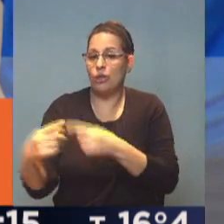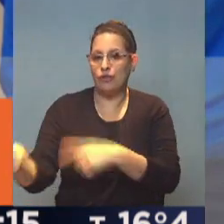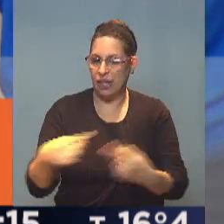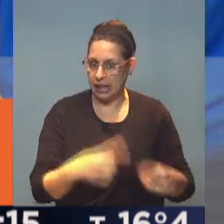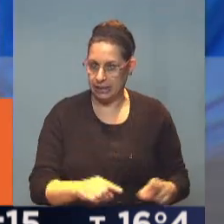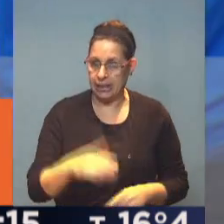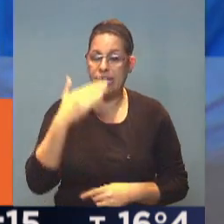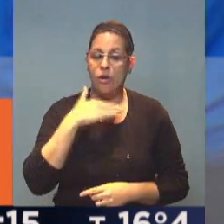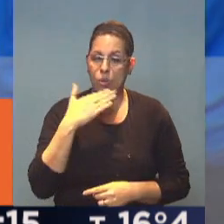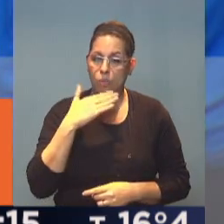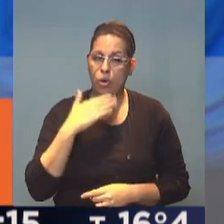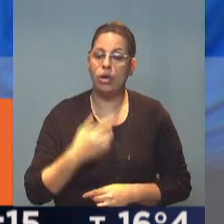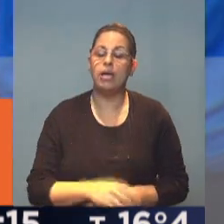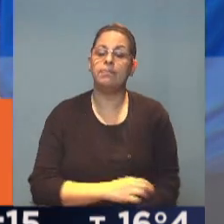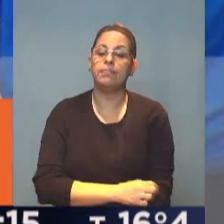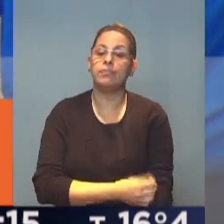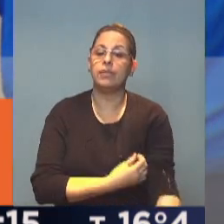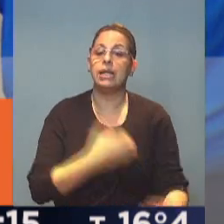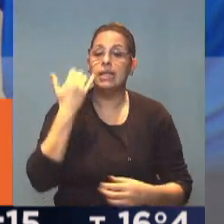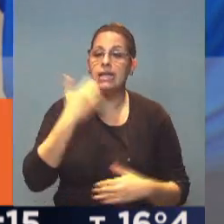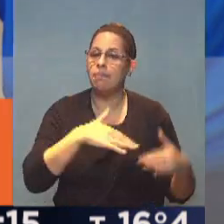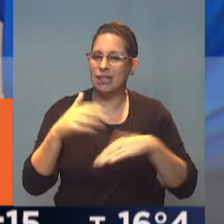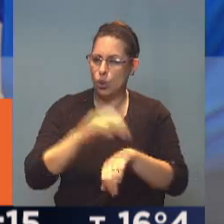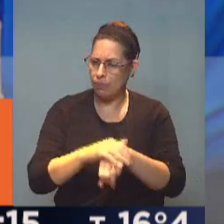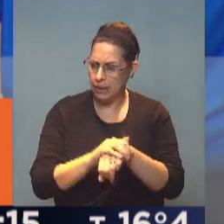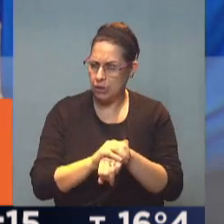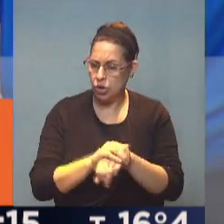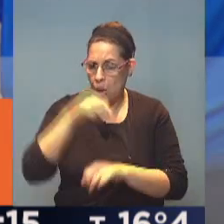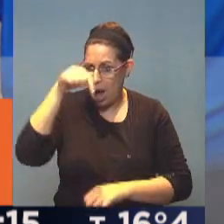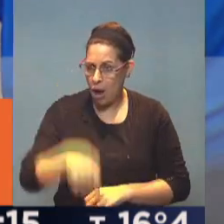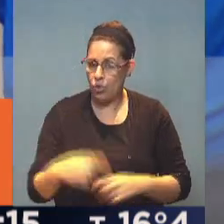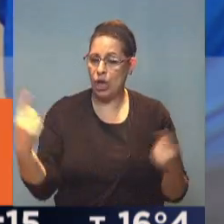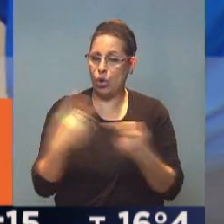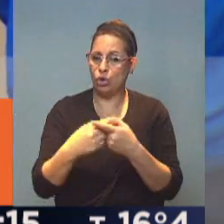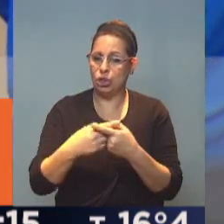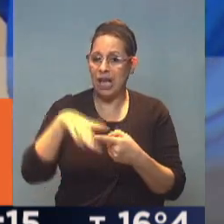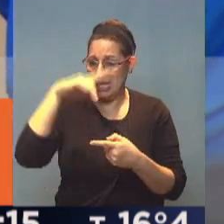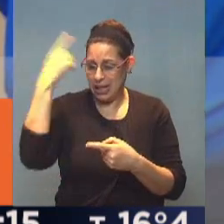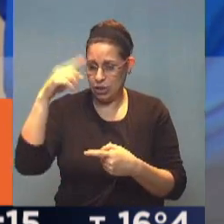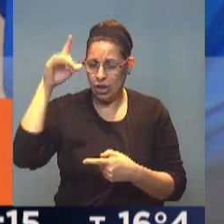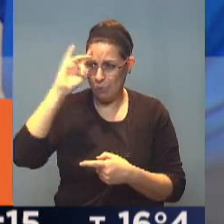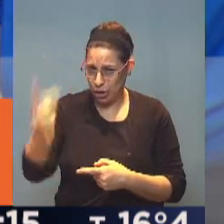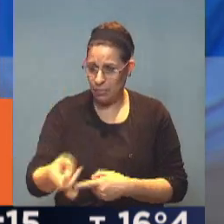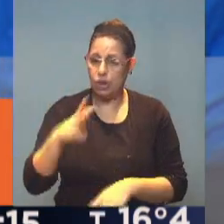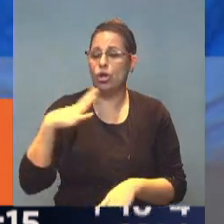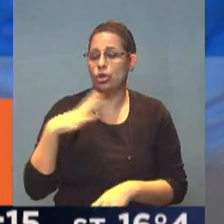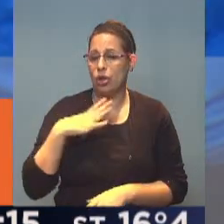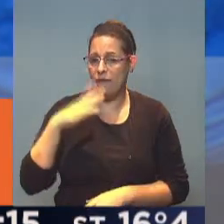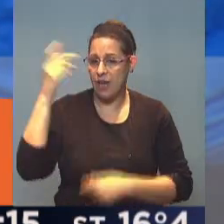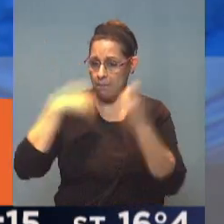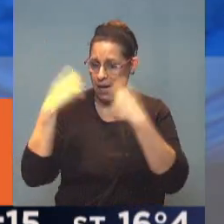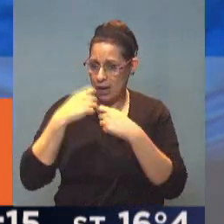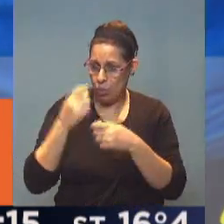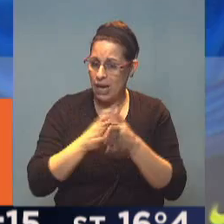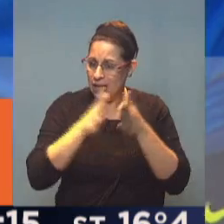andariveles, Boca Juniors jugando ya un partido amistoso en este caso y en este momento ante Nacional de Montevideo, todavía en Paraguay, ya terminó la